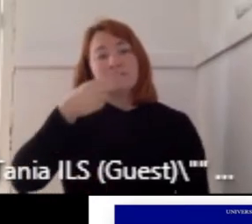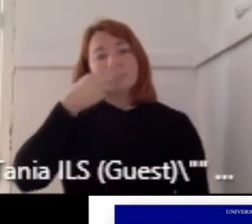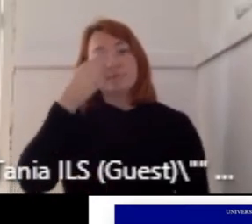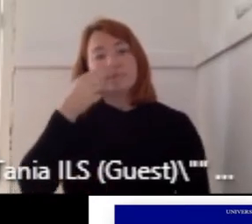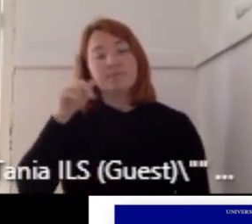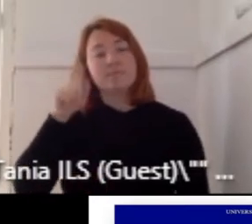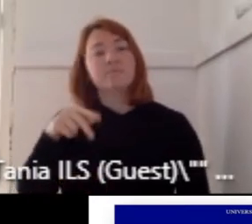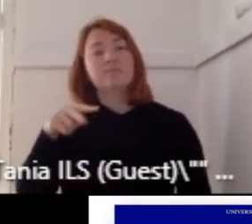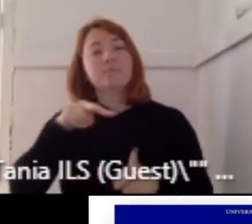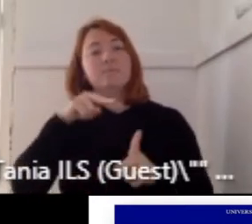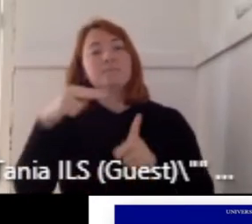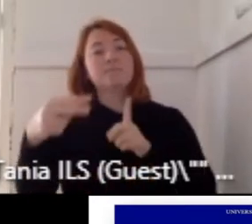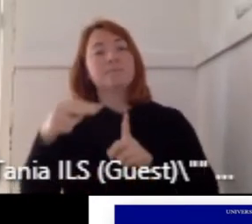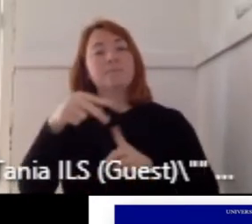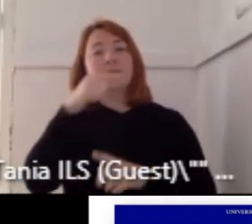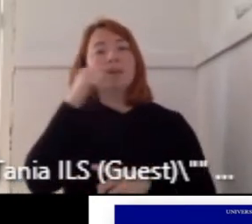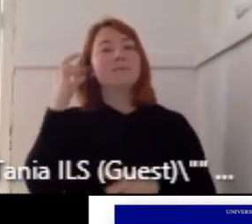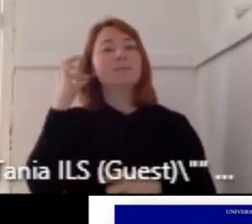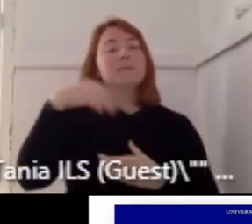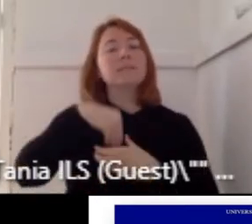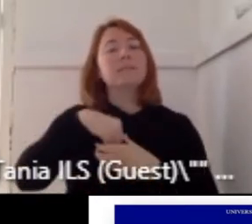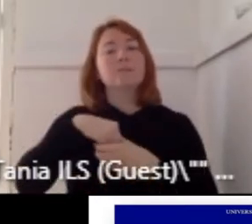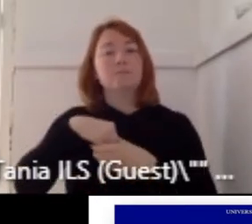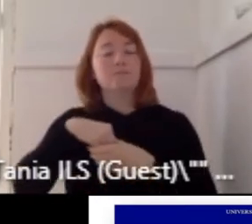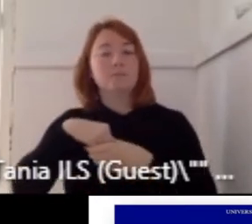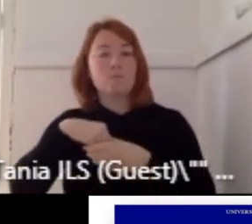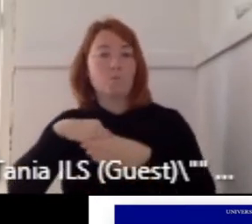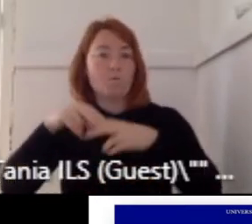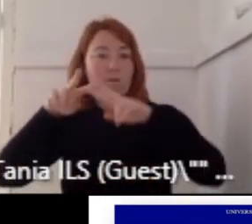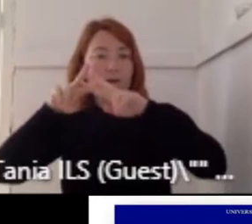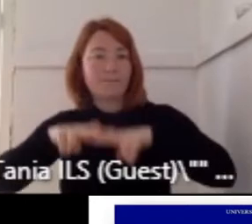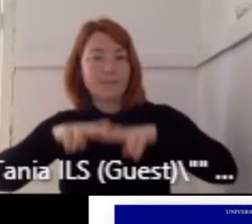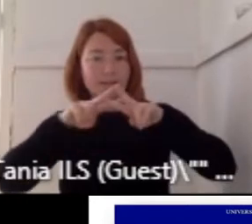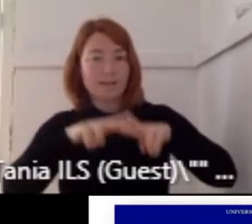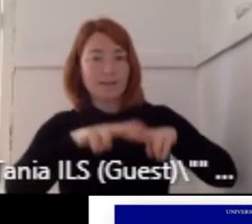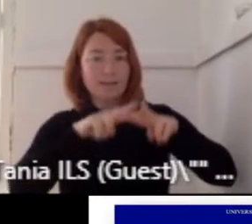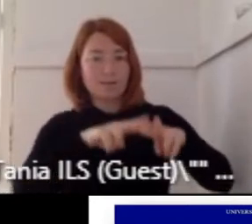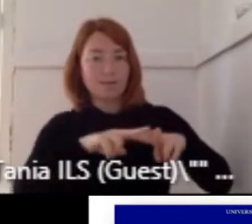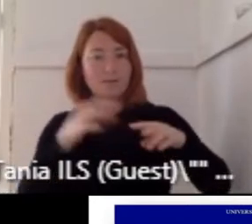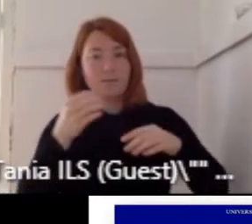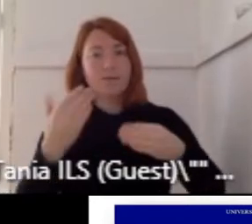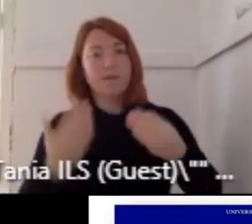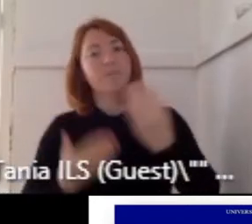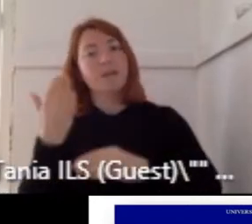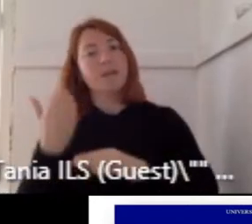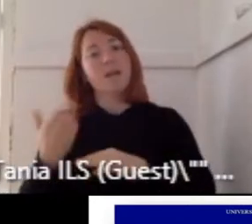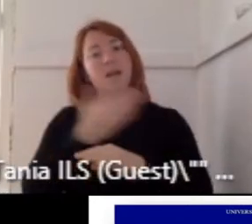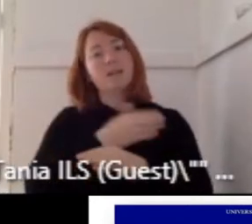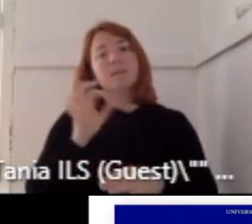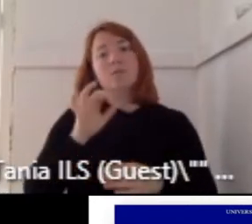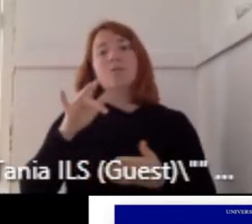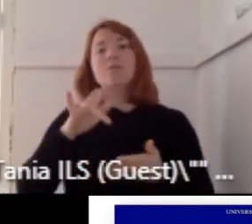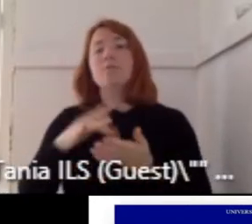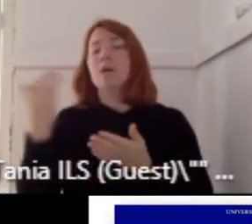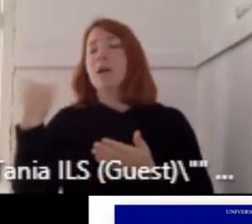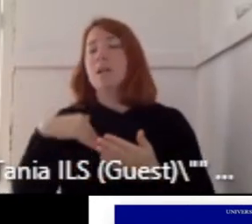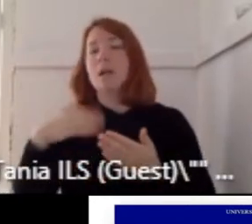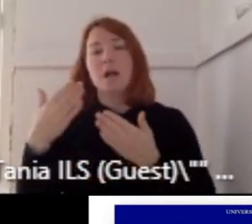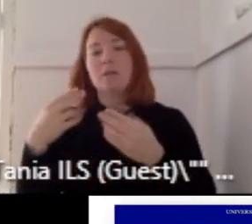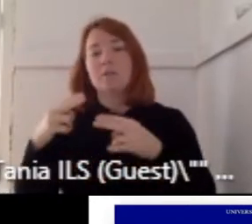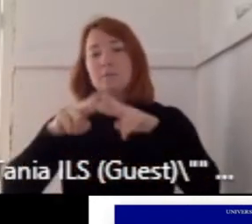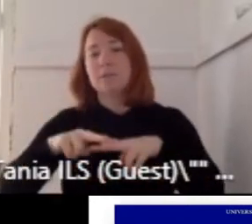investigación, porque hay que introducirla antes, ¿no? Cuando ya llegamos a la investigación. Y